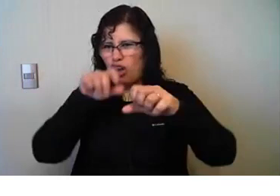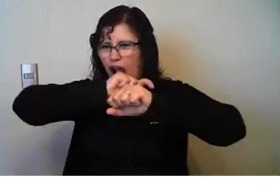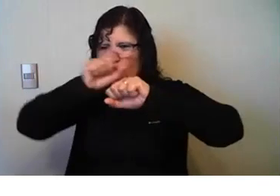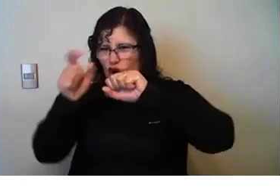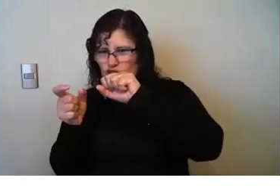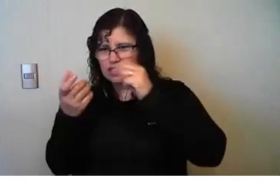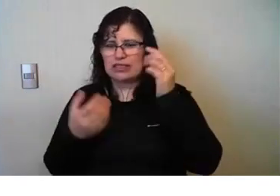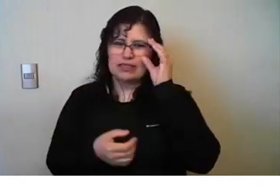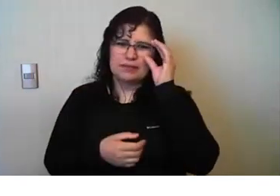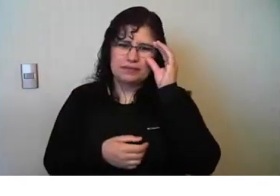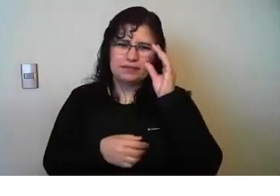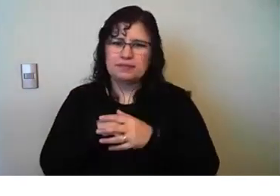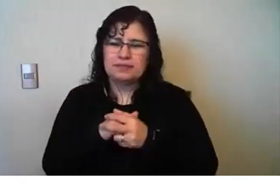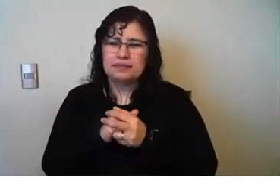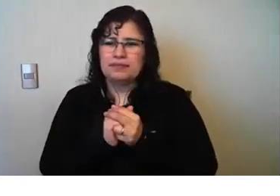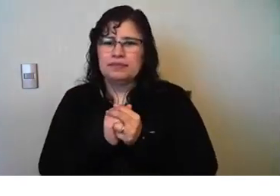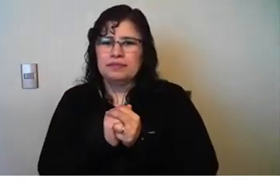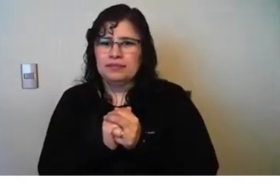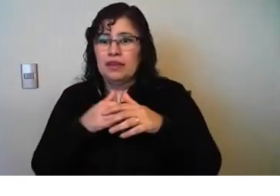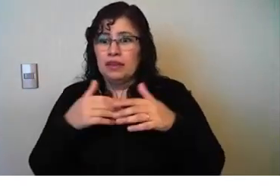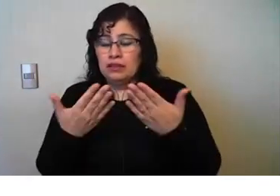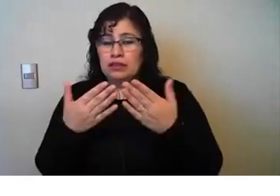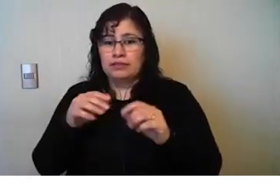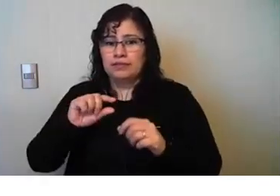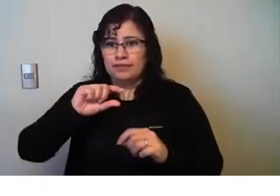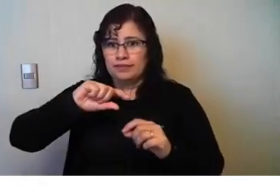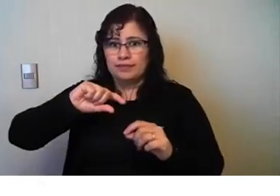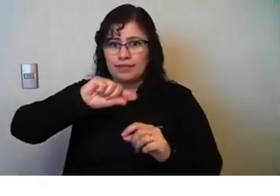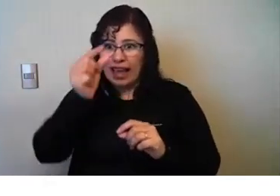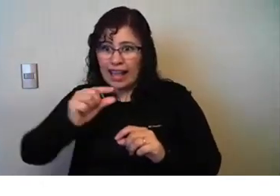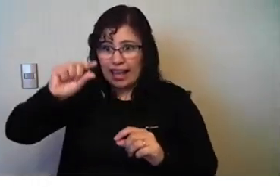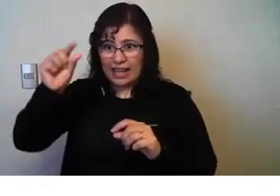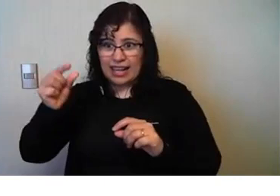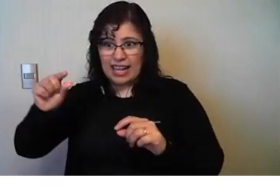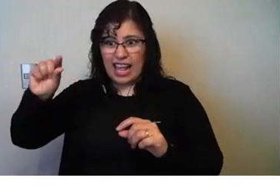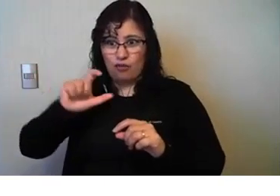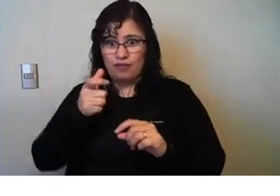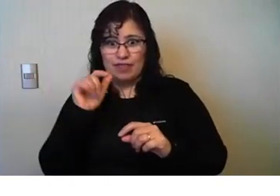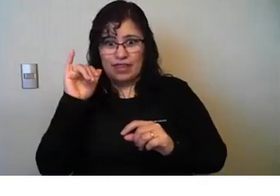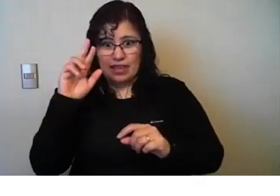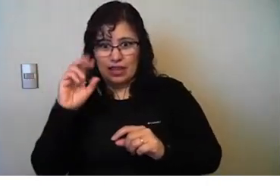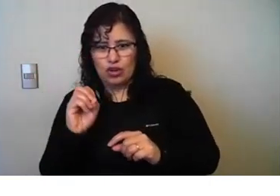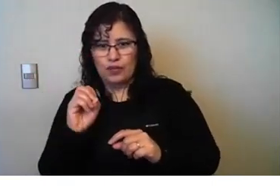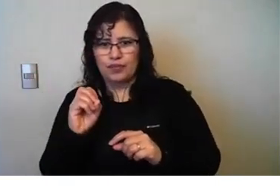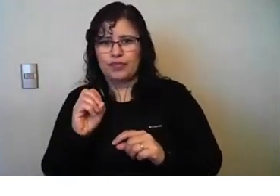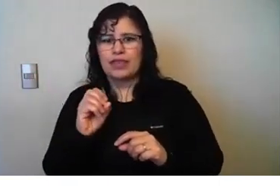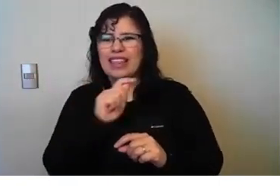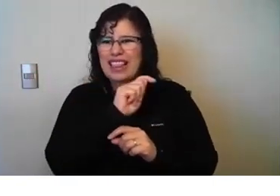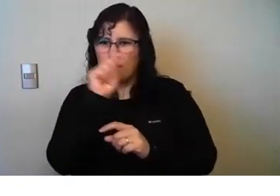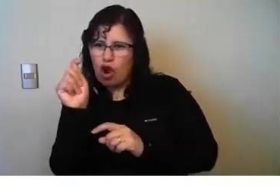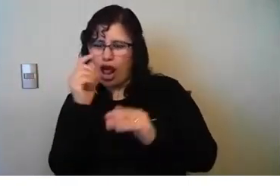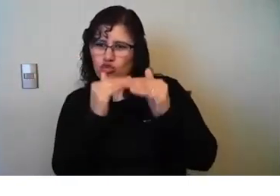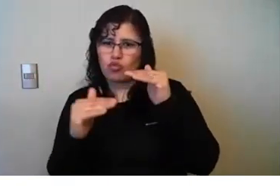En el giro, en el lóbulo temporal tenemos giros temporales